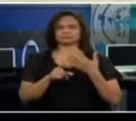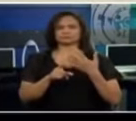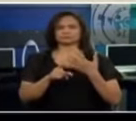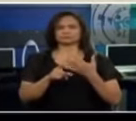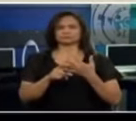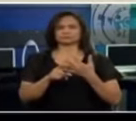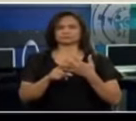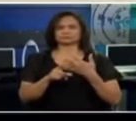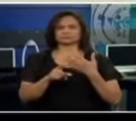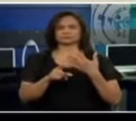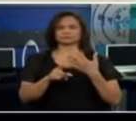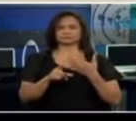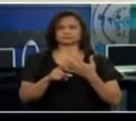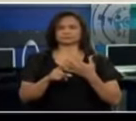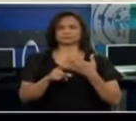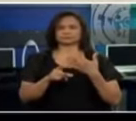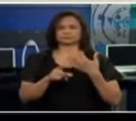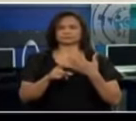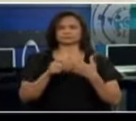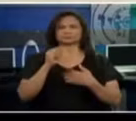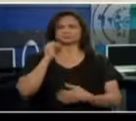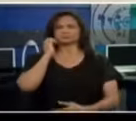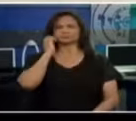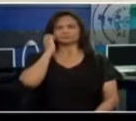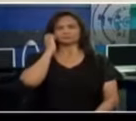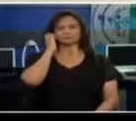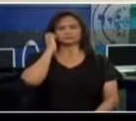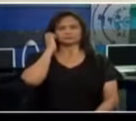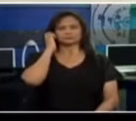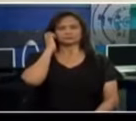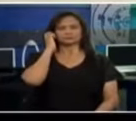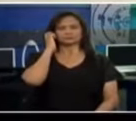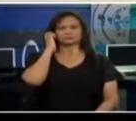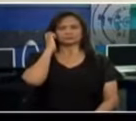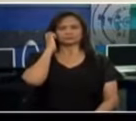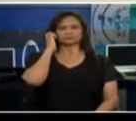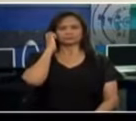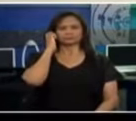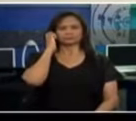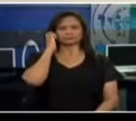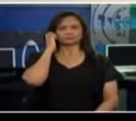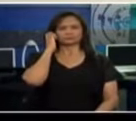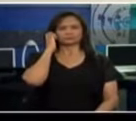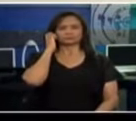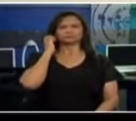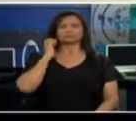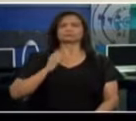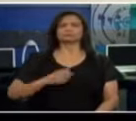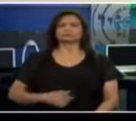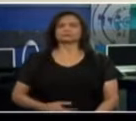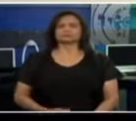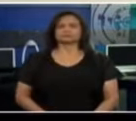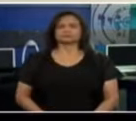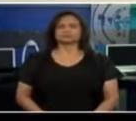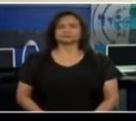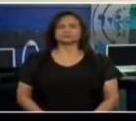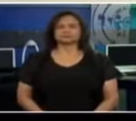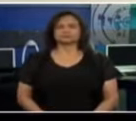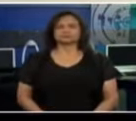aquí, hasta Cotuí. Me dieron bastantes facilidades. Sabemos que el trabajo alto, tenemos que comenzar de